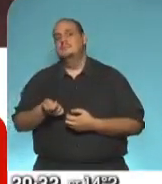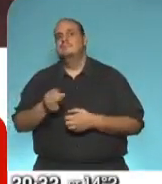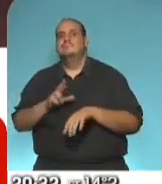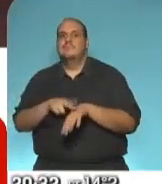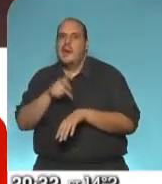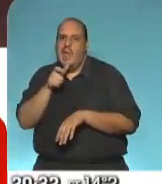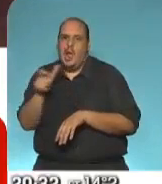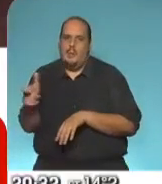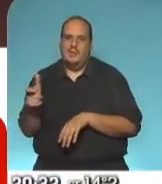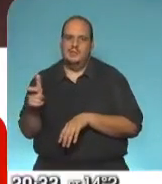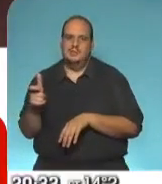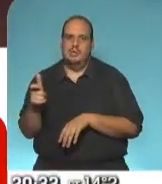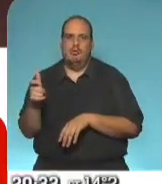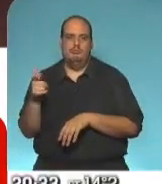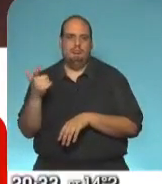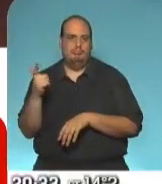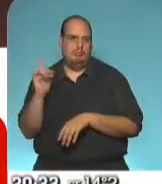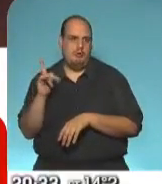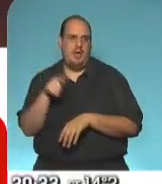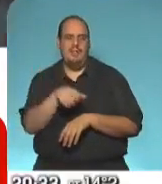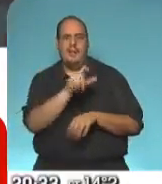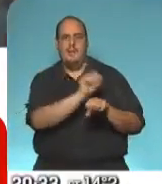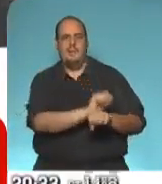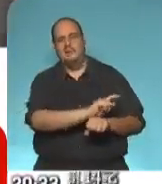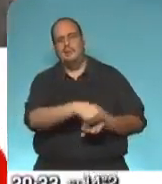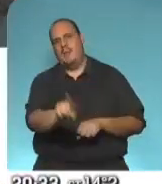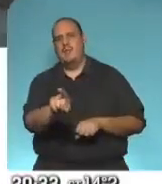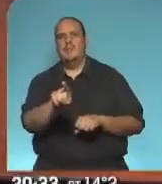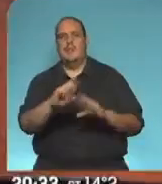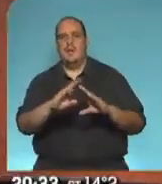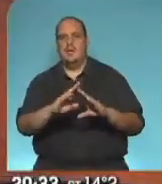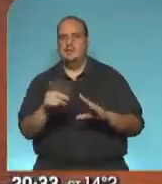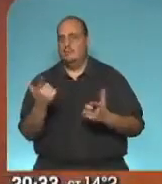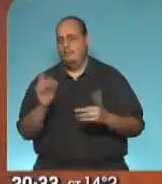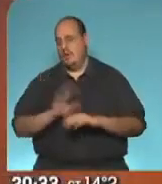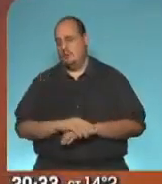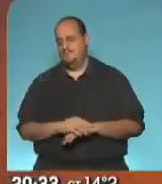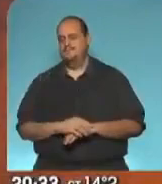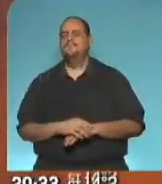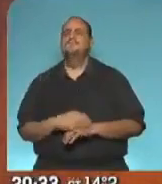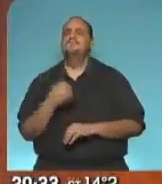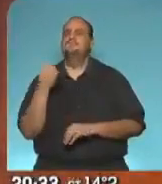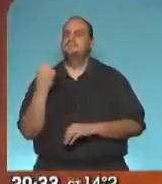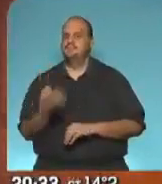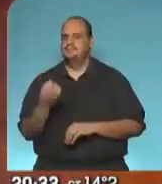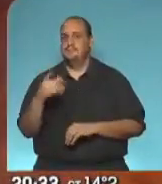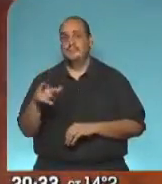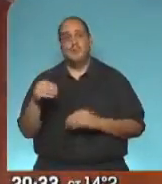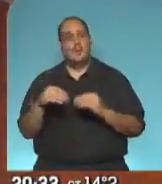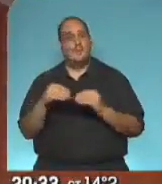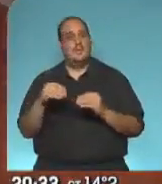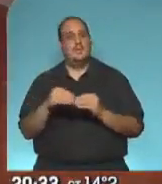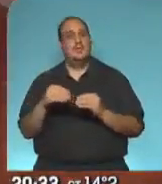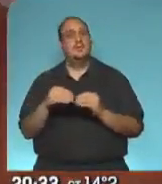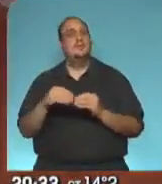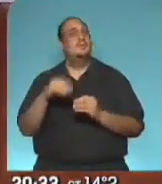sugerencia de mandar a prisión domiciliaria determinados internos. Muy bien, allí Gastón Zulach con Julio